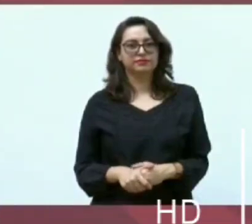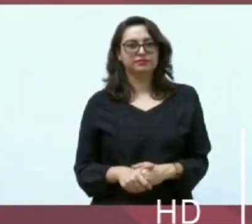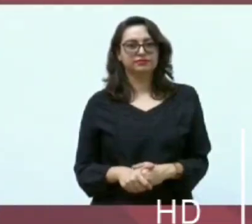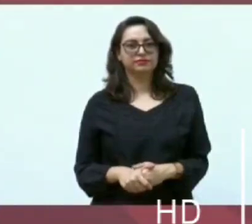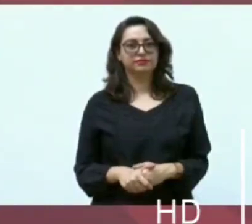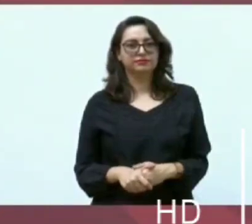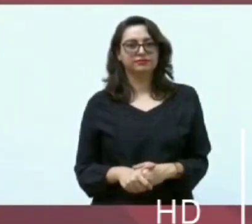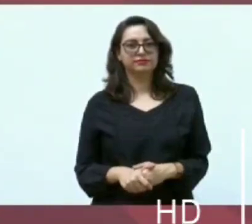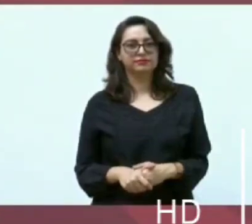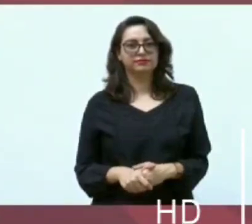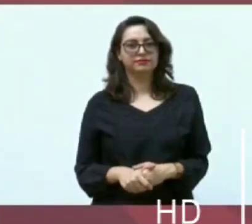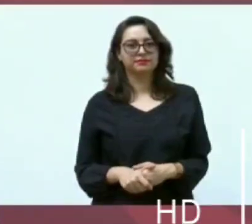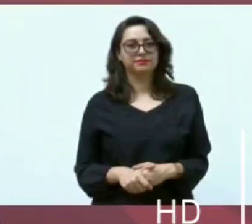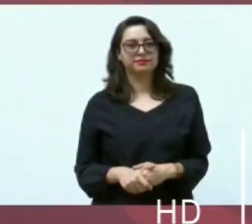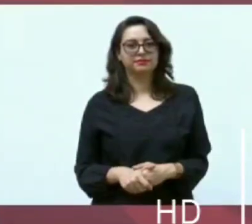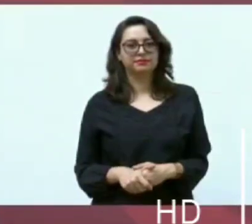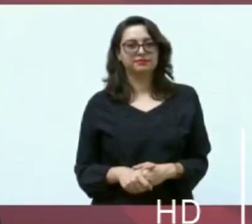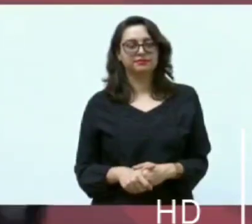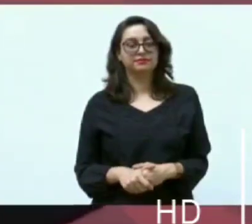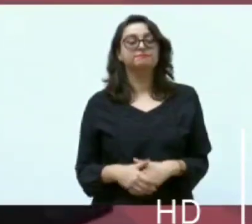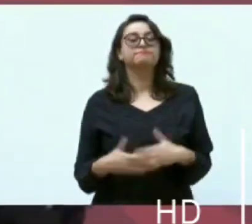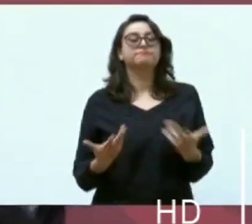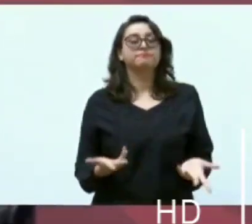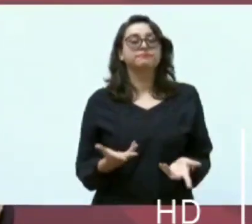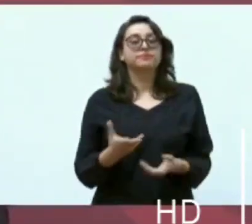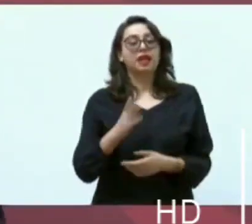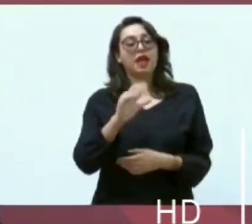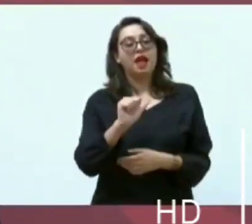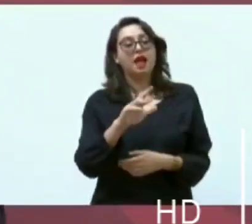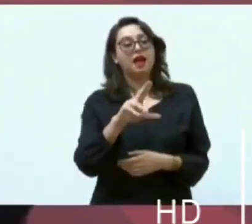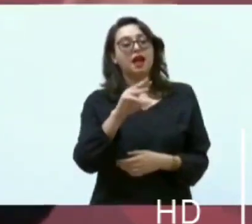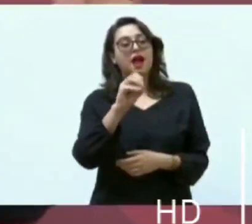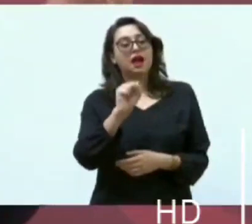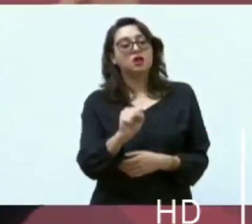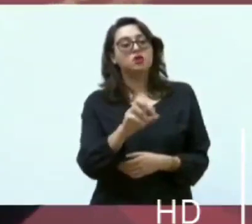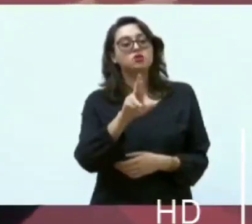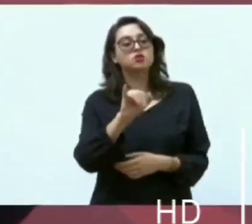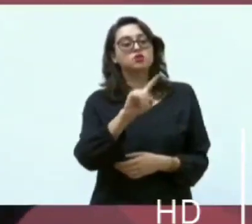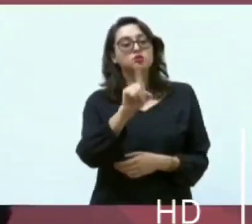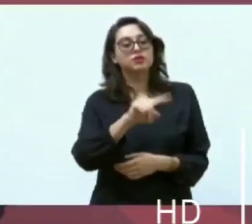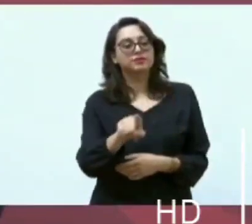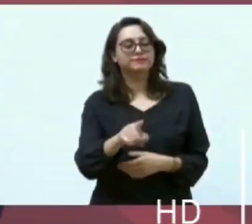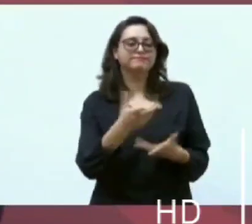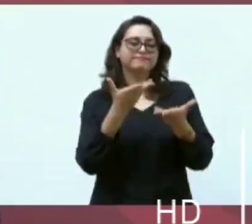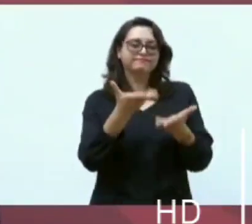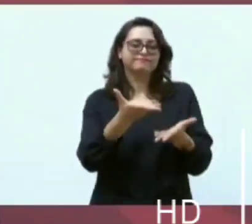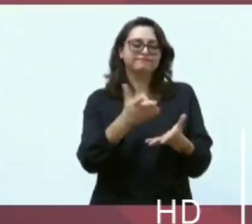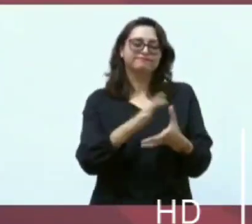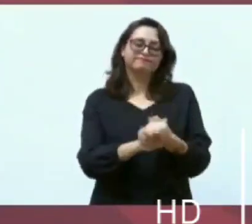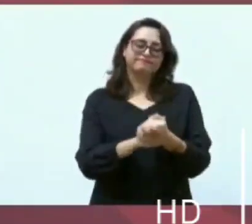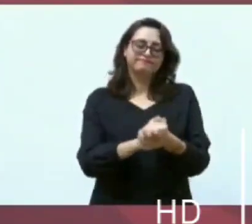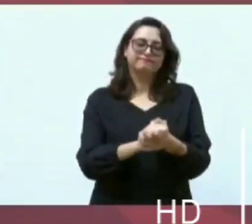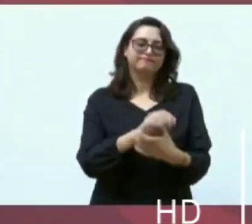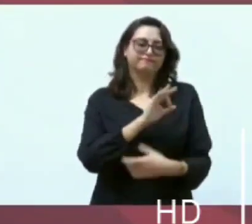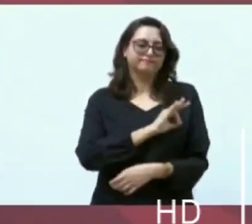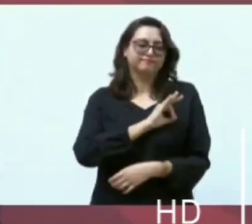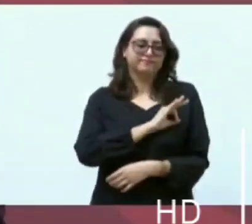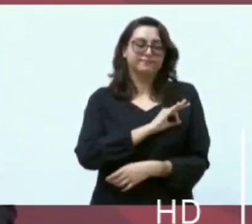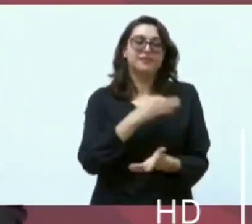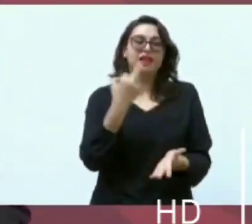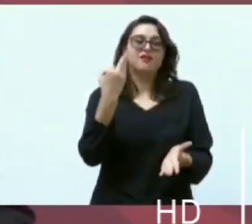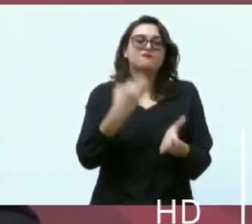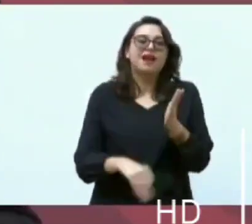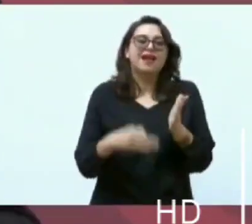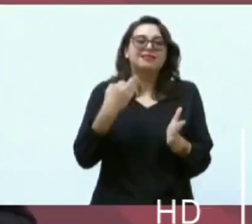a mi paisano Carlos Ruiz Abreu. Ya nada más faltó que trajera la Sonora